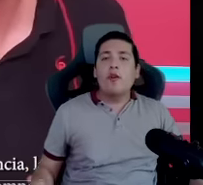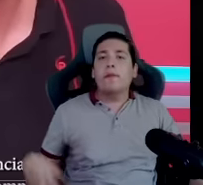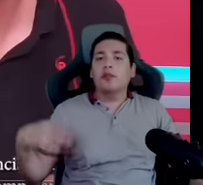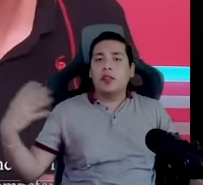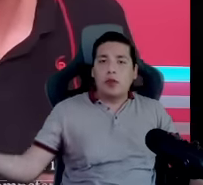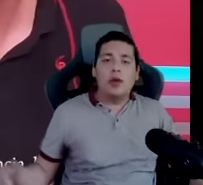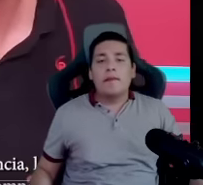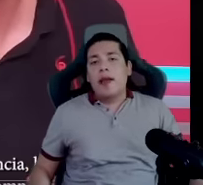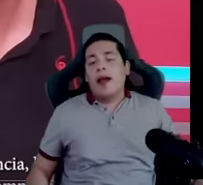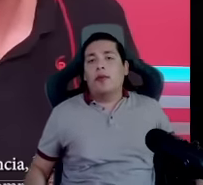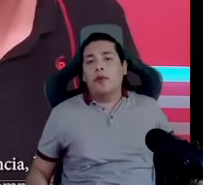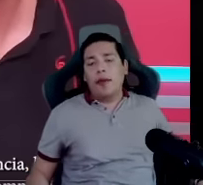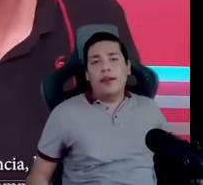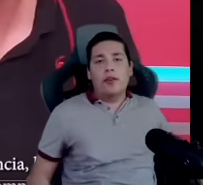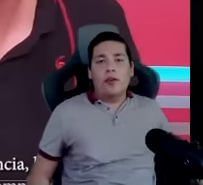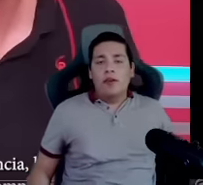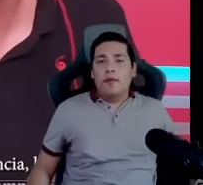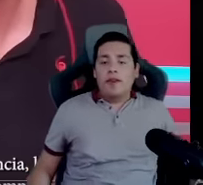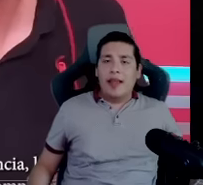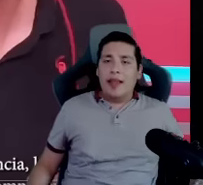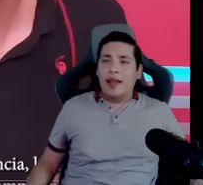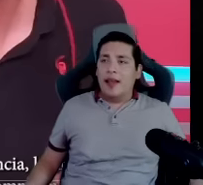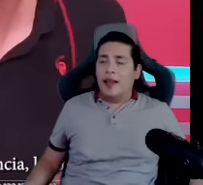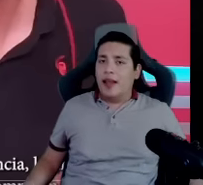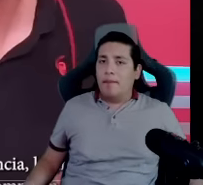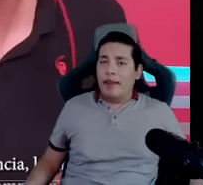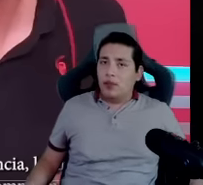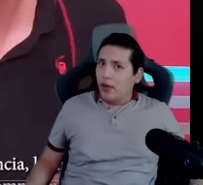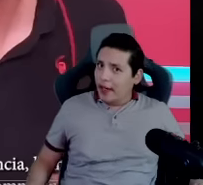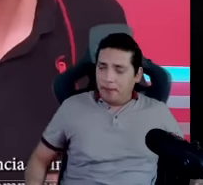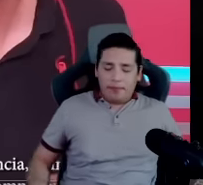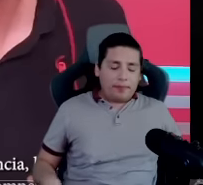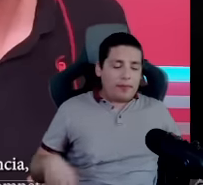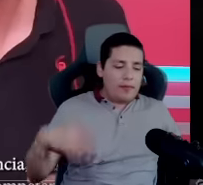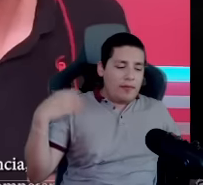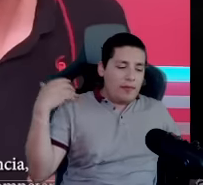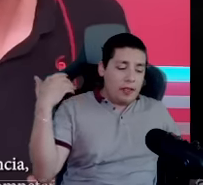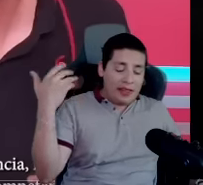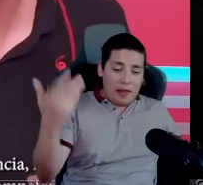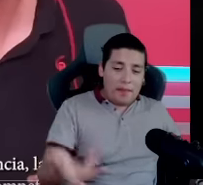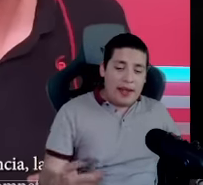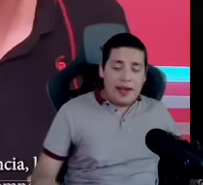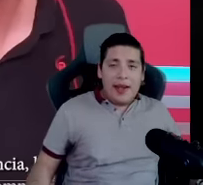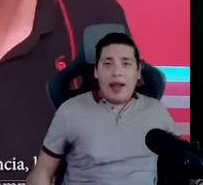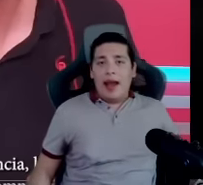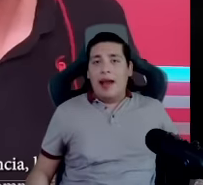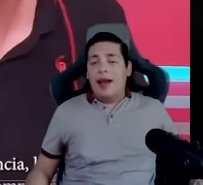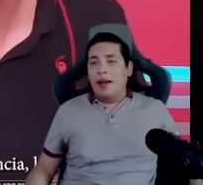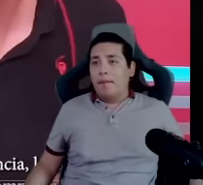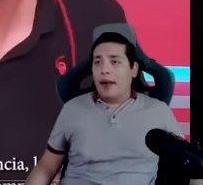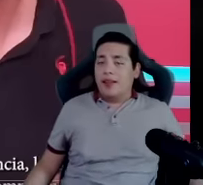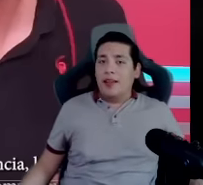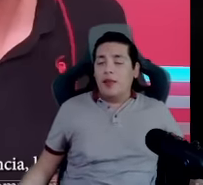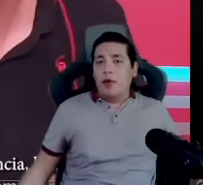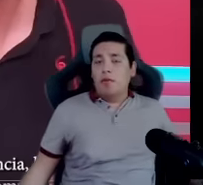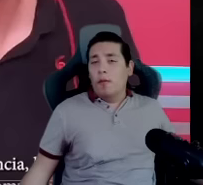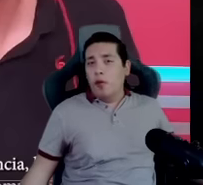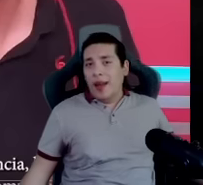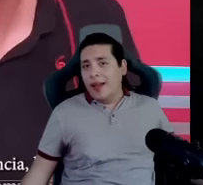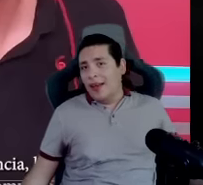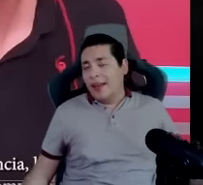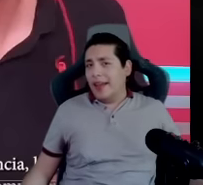un opositor al gobierno de El psoe y también al partido